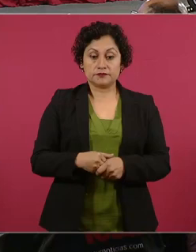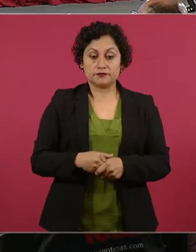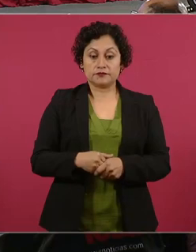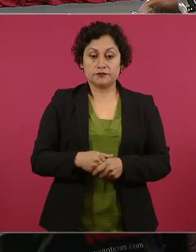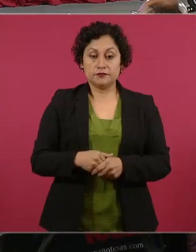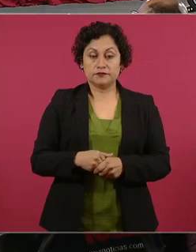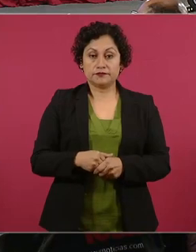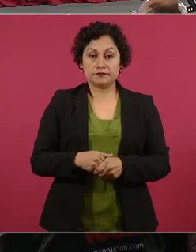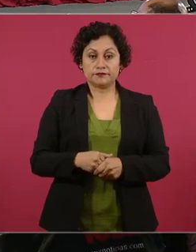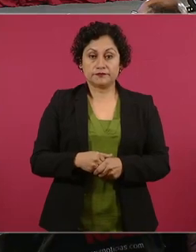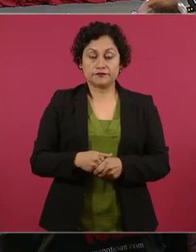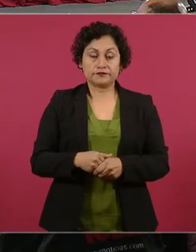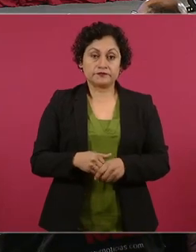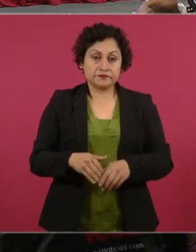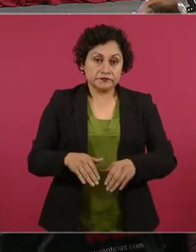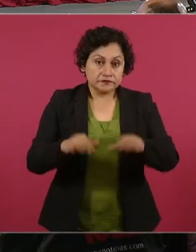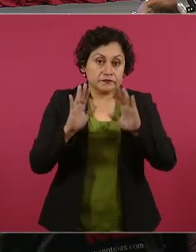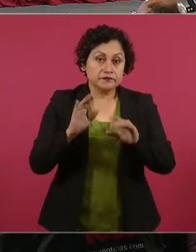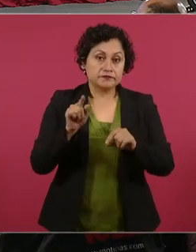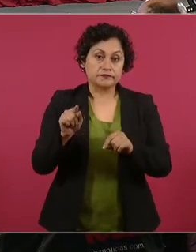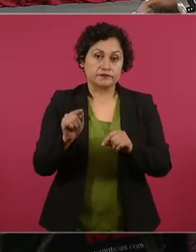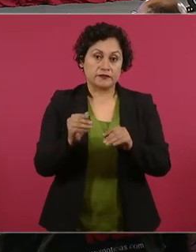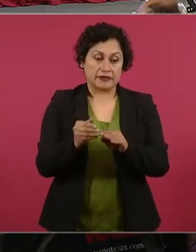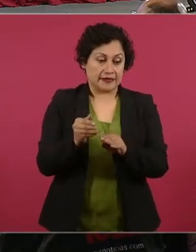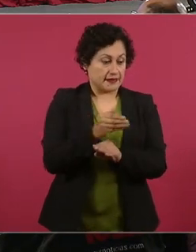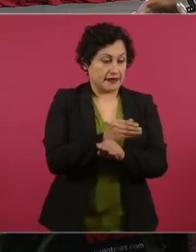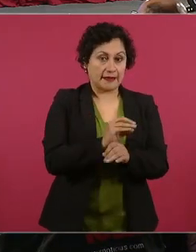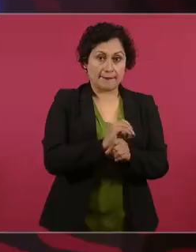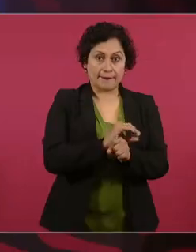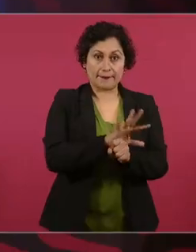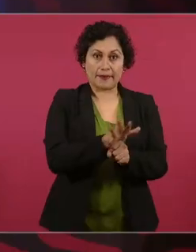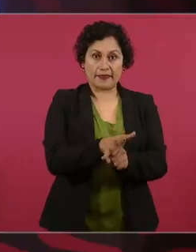Aún con esto, que es la pandemia,